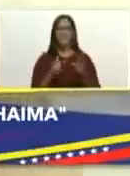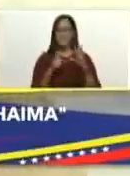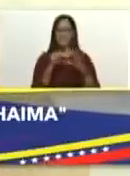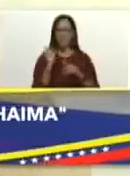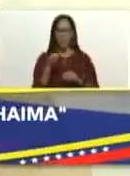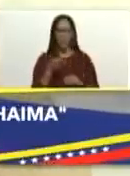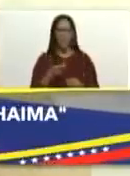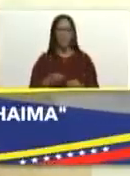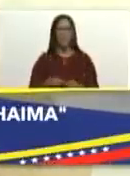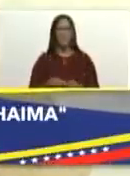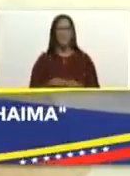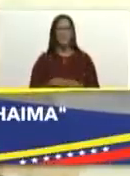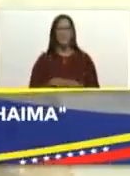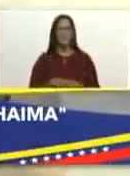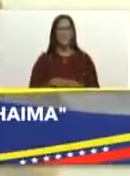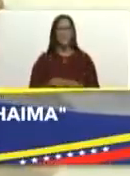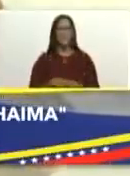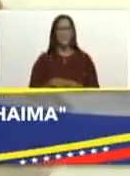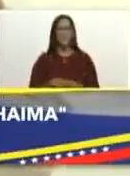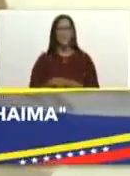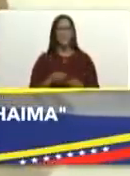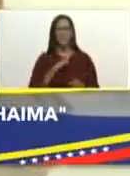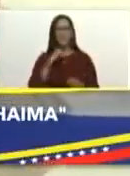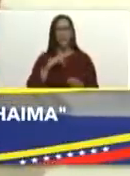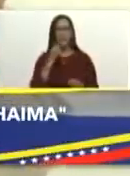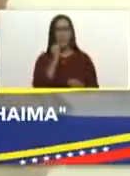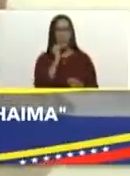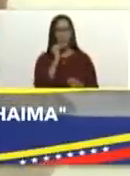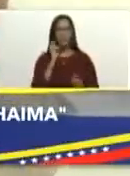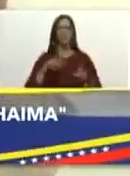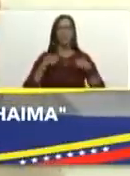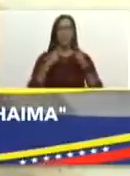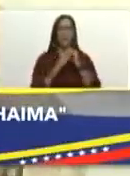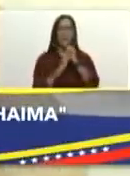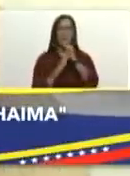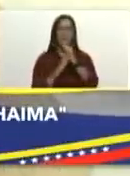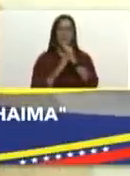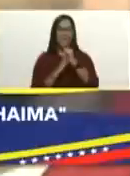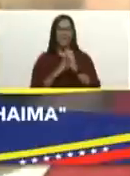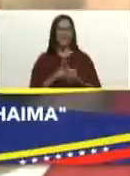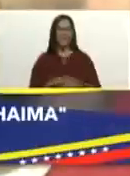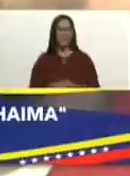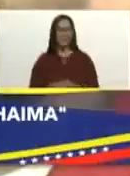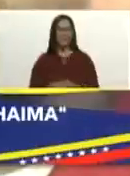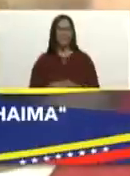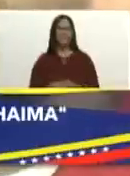6.º grado. Nuestra juventud, nuestro nuevo liderazgo es joven.